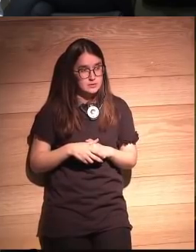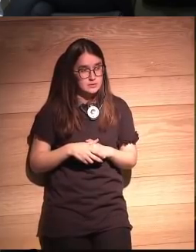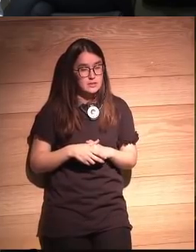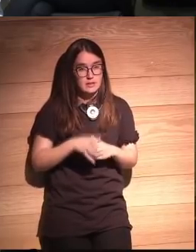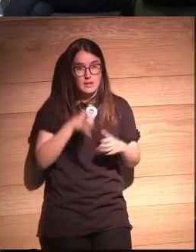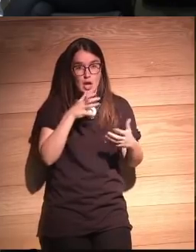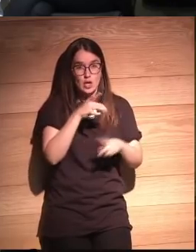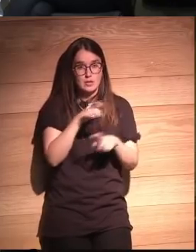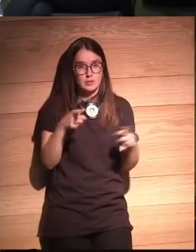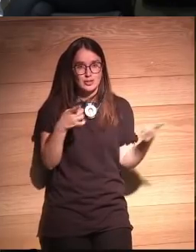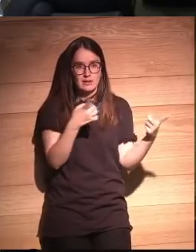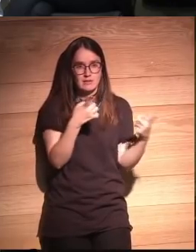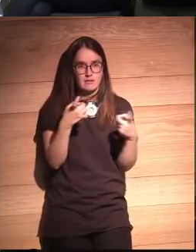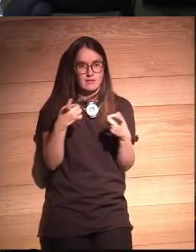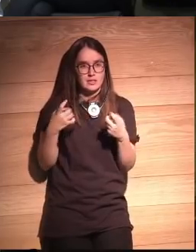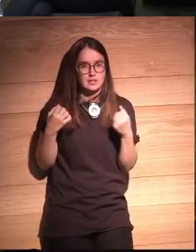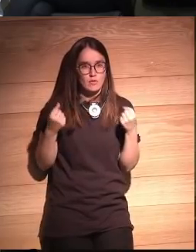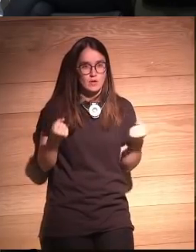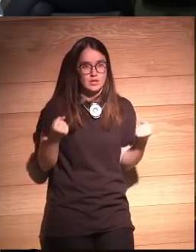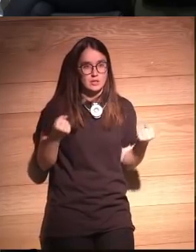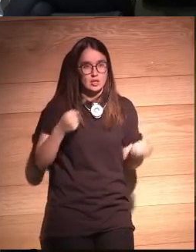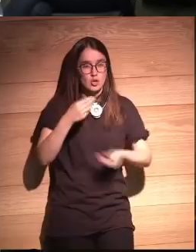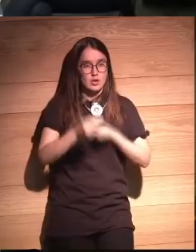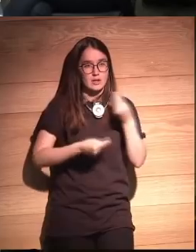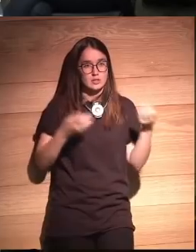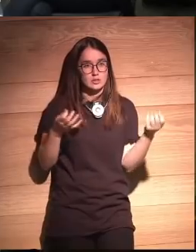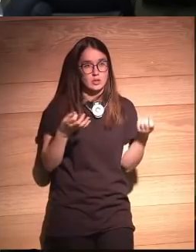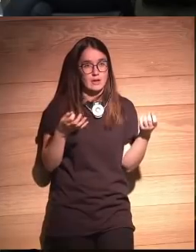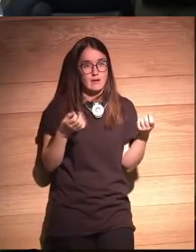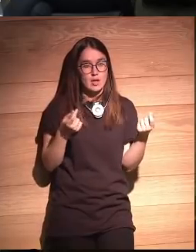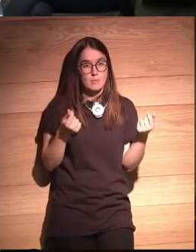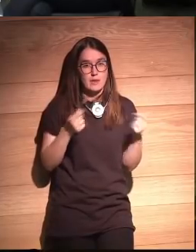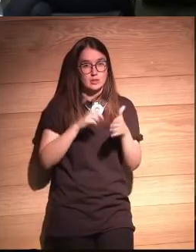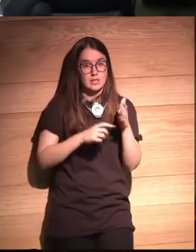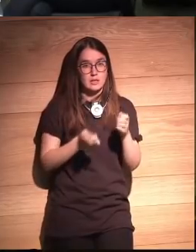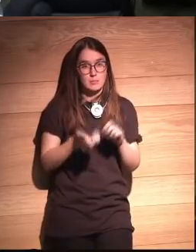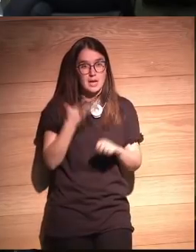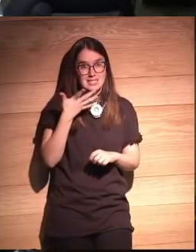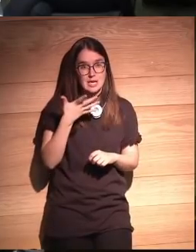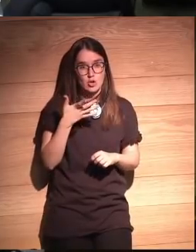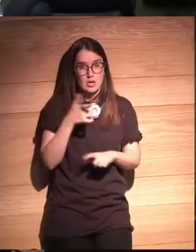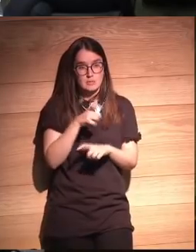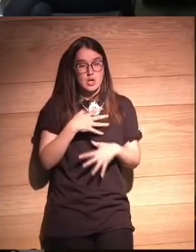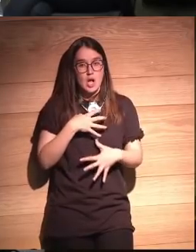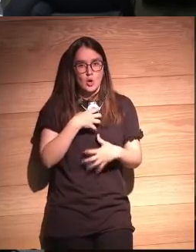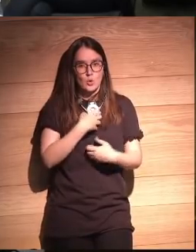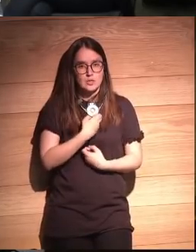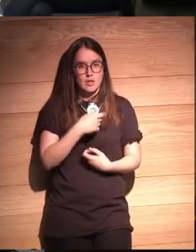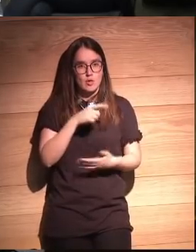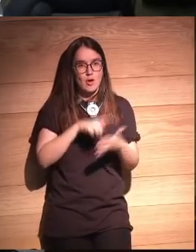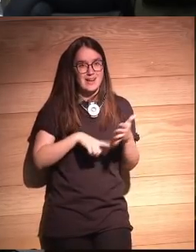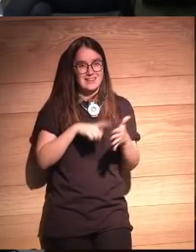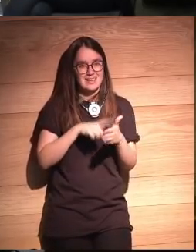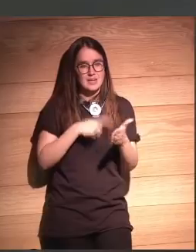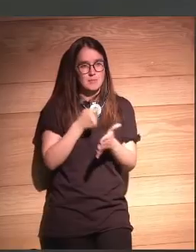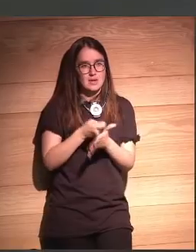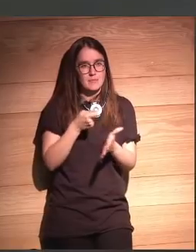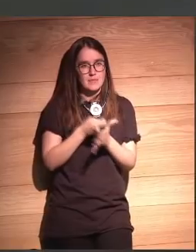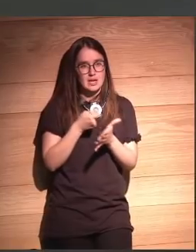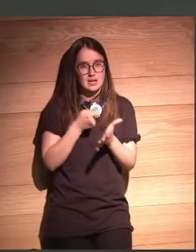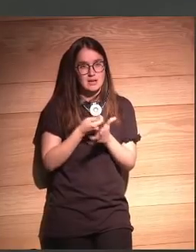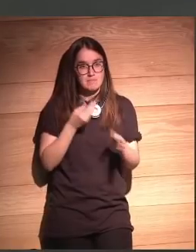Ahora la gente tiene mucha necesidad y lo que han hecho ha sido subir los precios de alquiler. La gente está angustiada pagando unos alquileres en